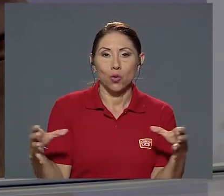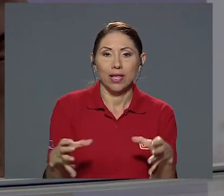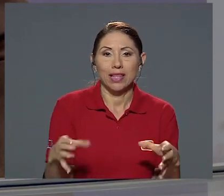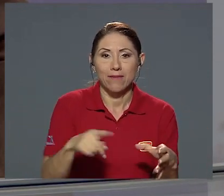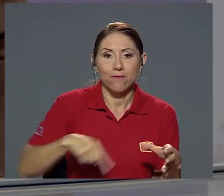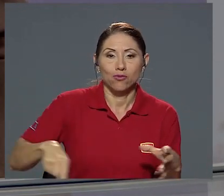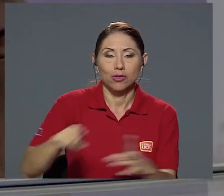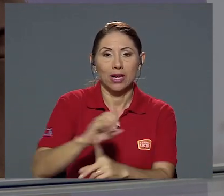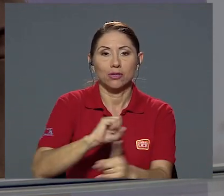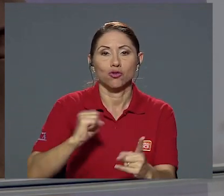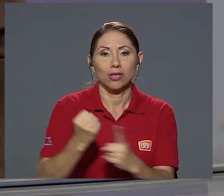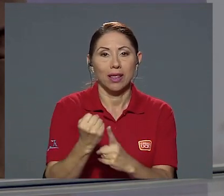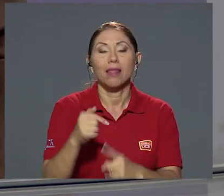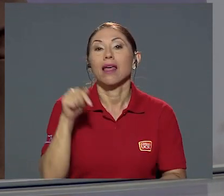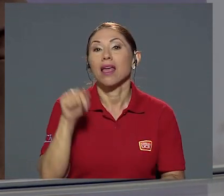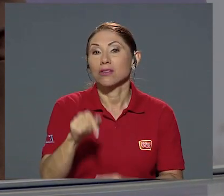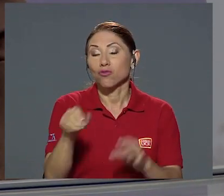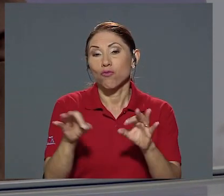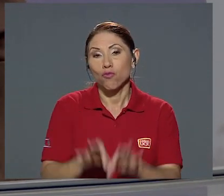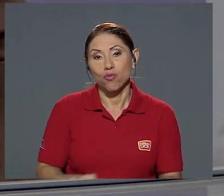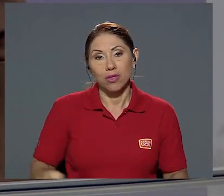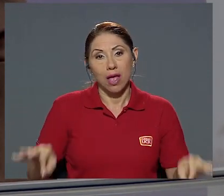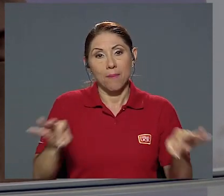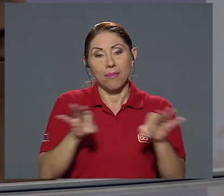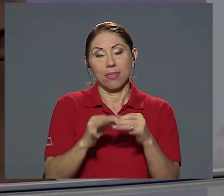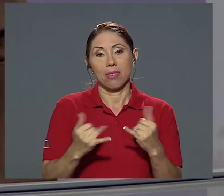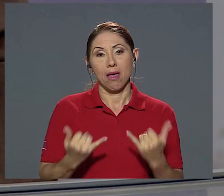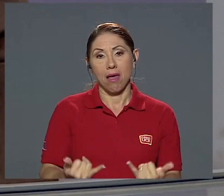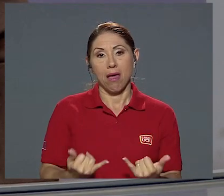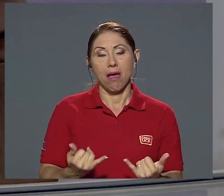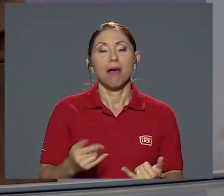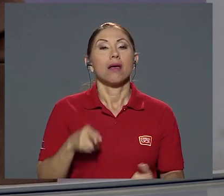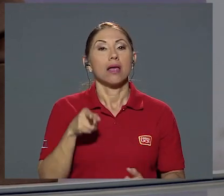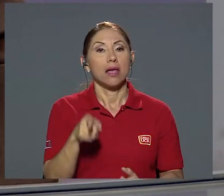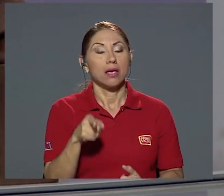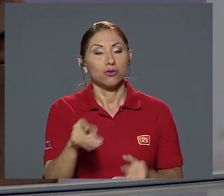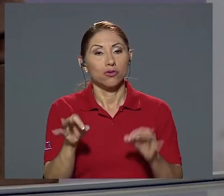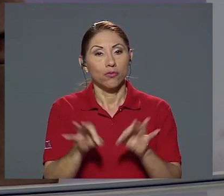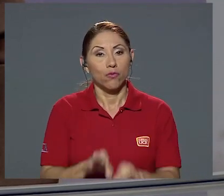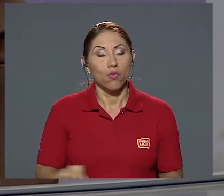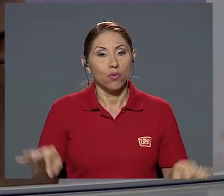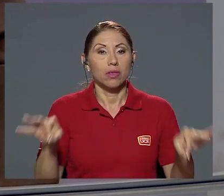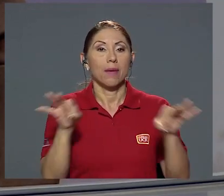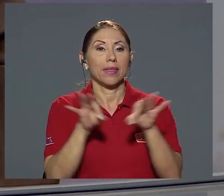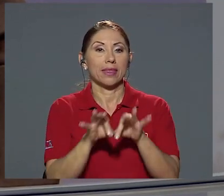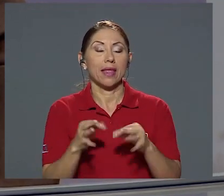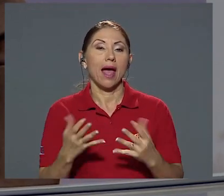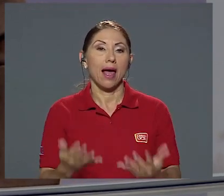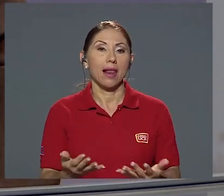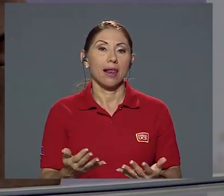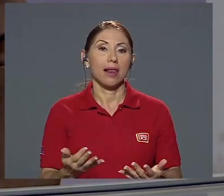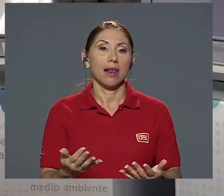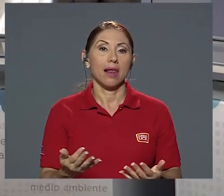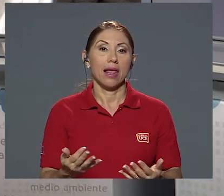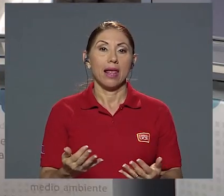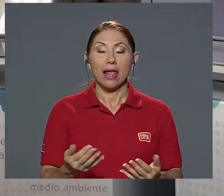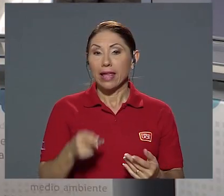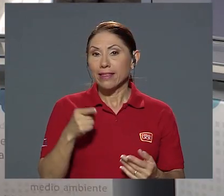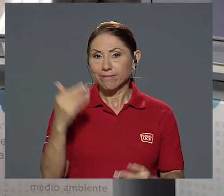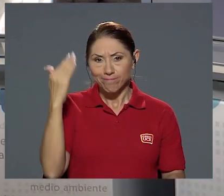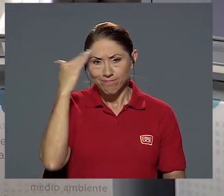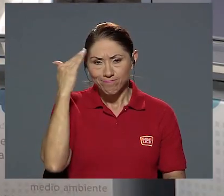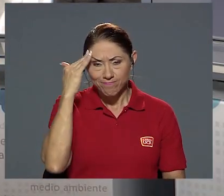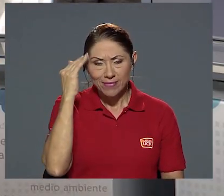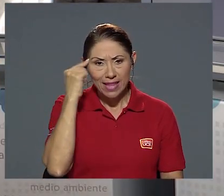es fundamental en esta coyuntura. Y es fundamental en el caso de la